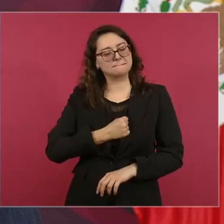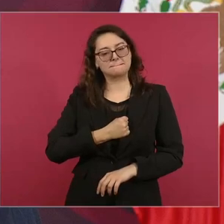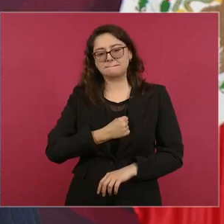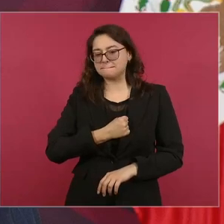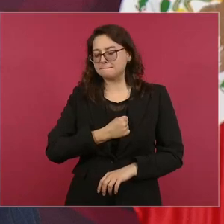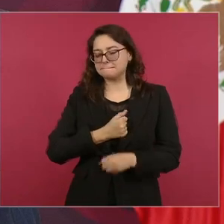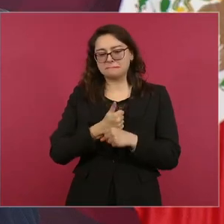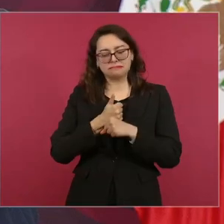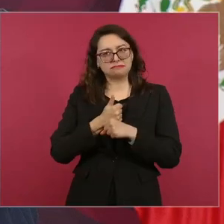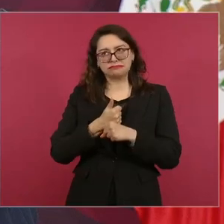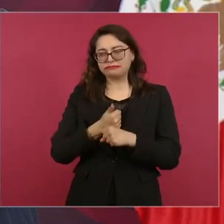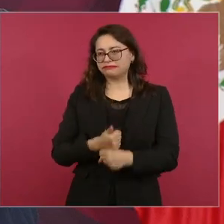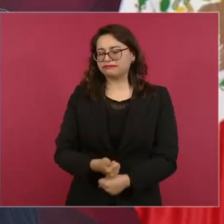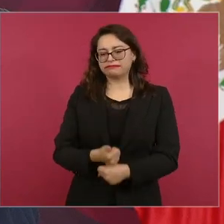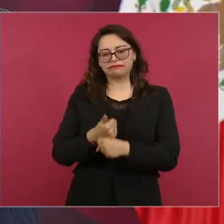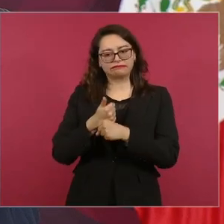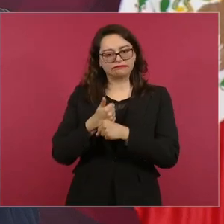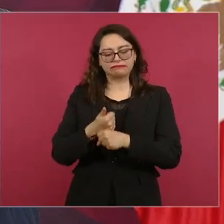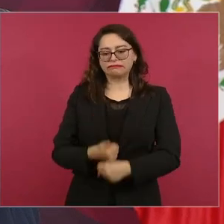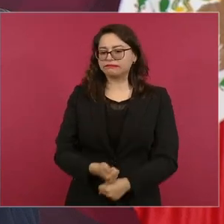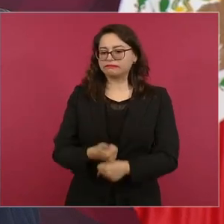mucho, mucho,